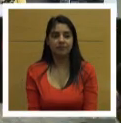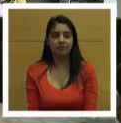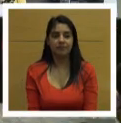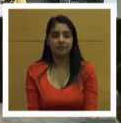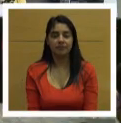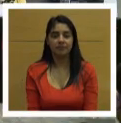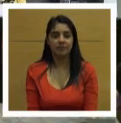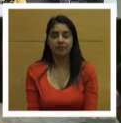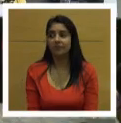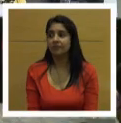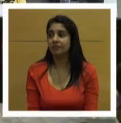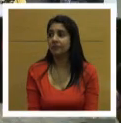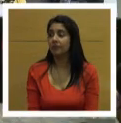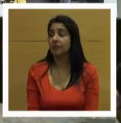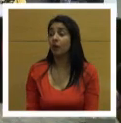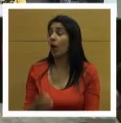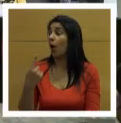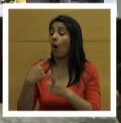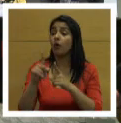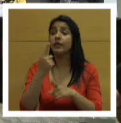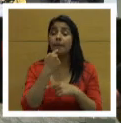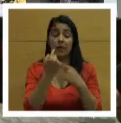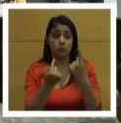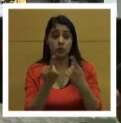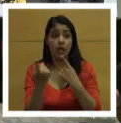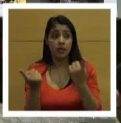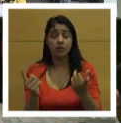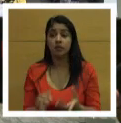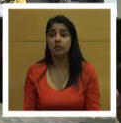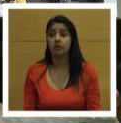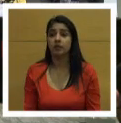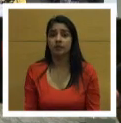Muchas gracias por la pregunta. ¿Algún otro interesado?